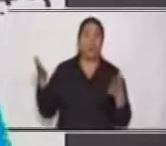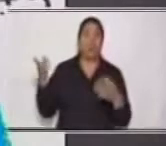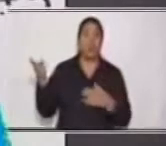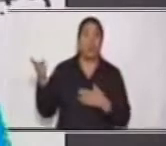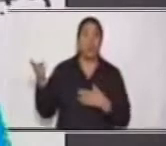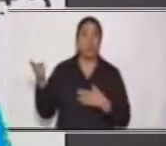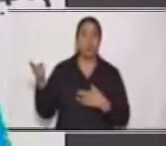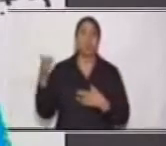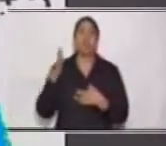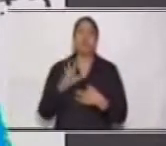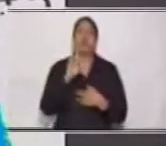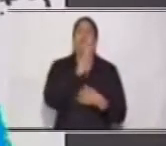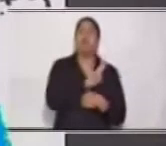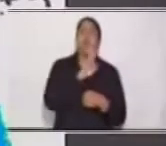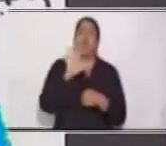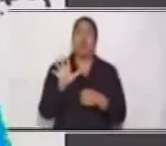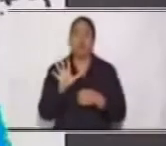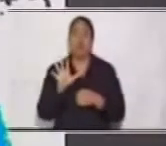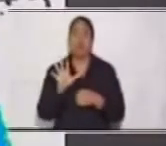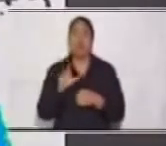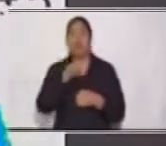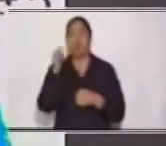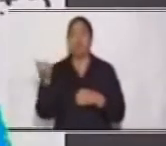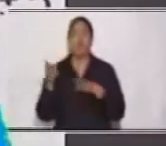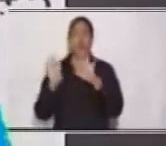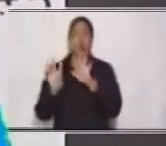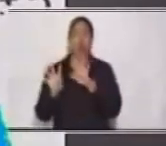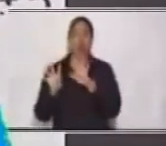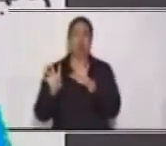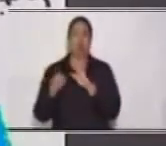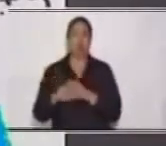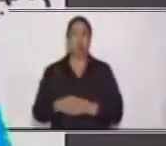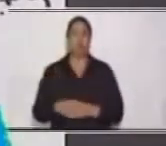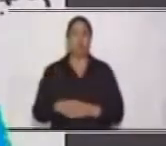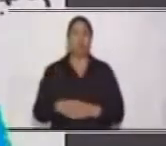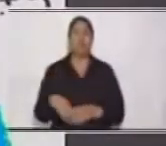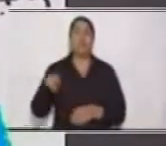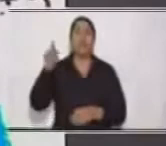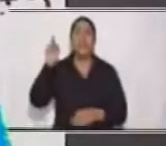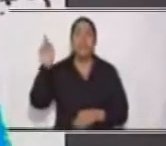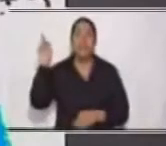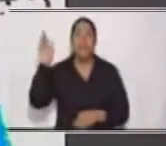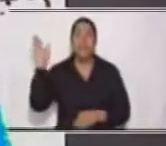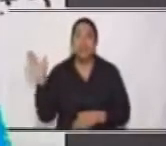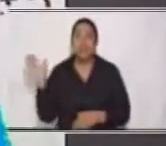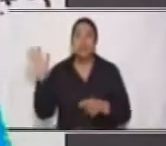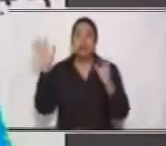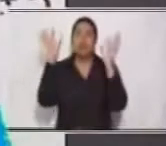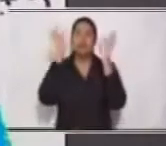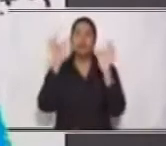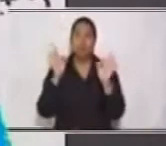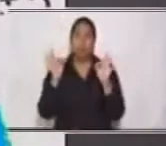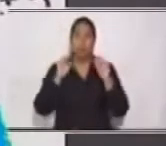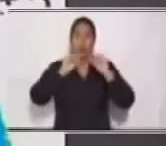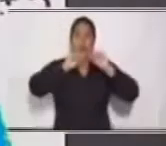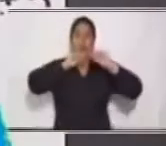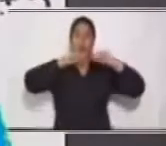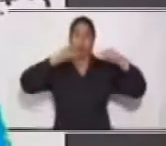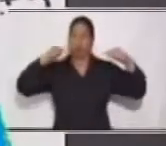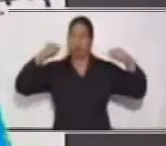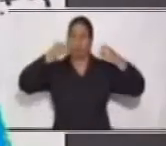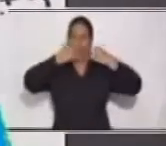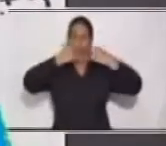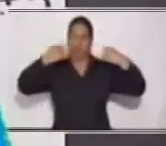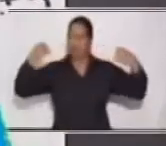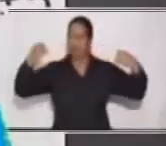dice 25 y 9. Esta gráfica va a quedar sobre el eje X, porque el